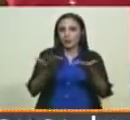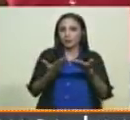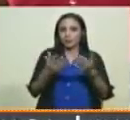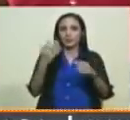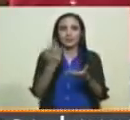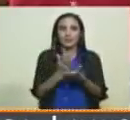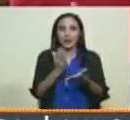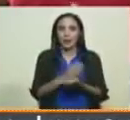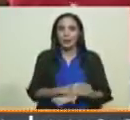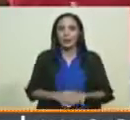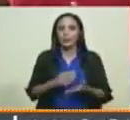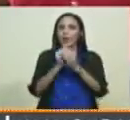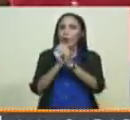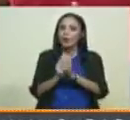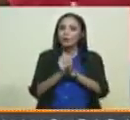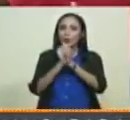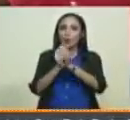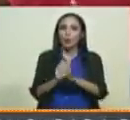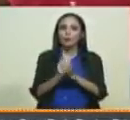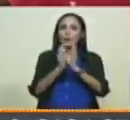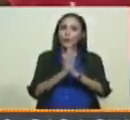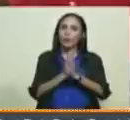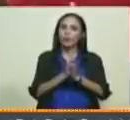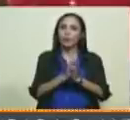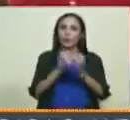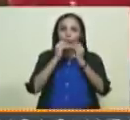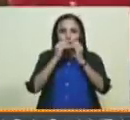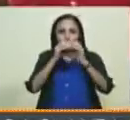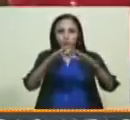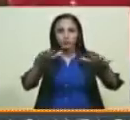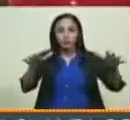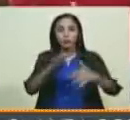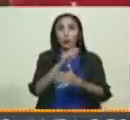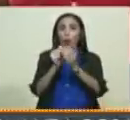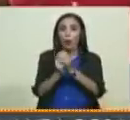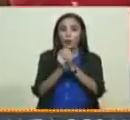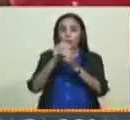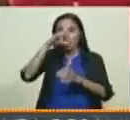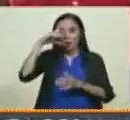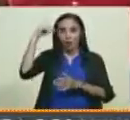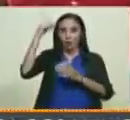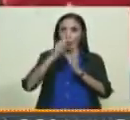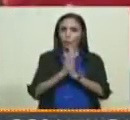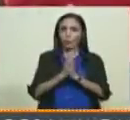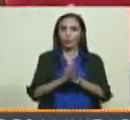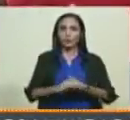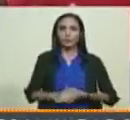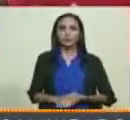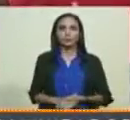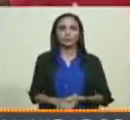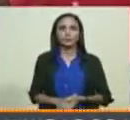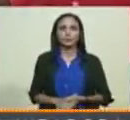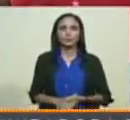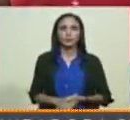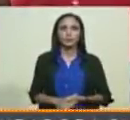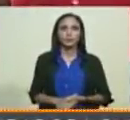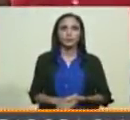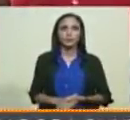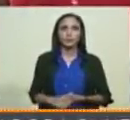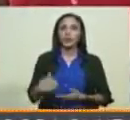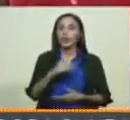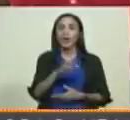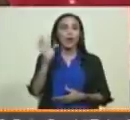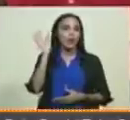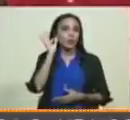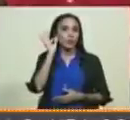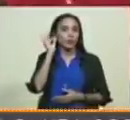He venido a pedir de ustedes sus bendiciones y sus oraciones. He venido a pedir de la mujer